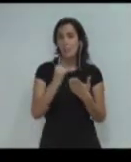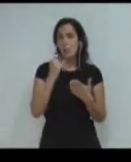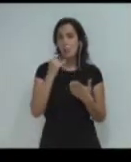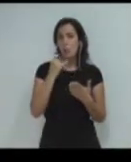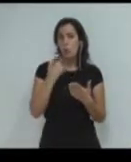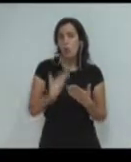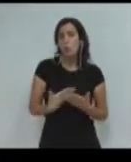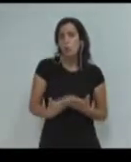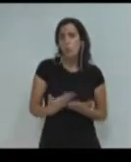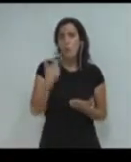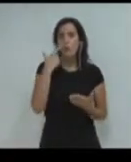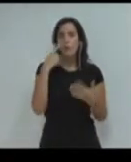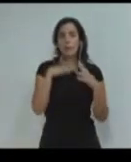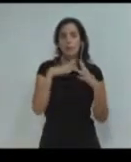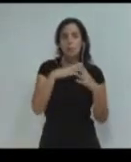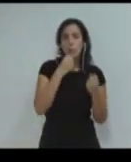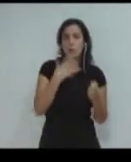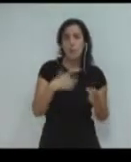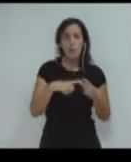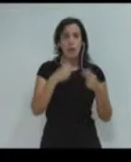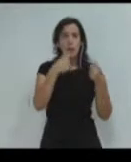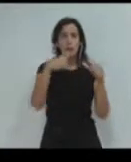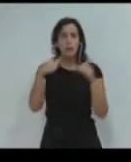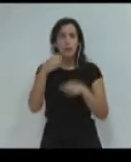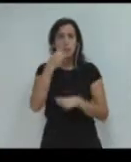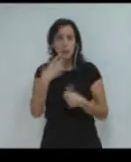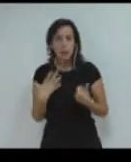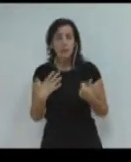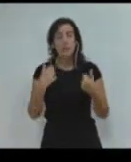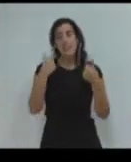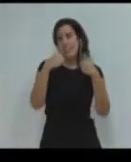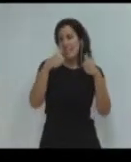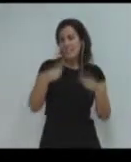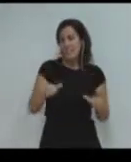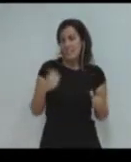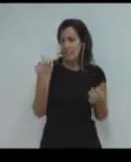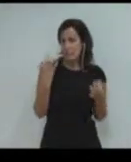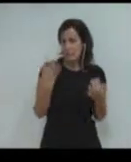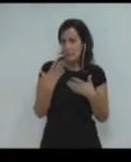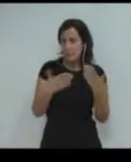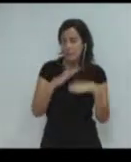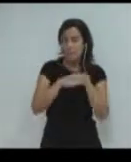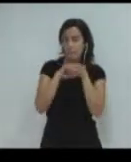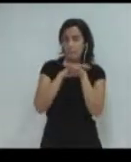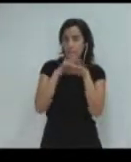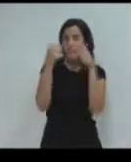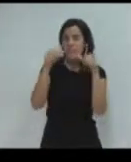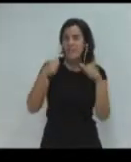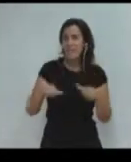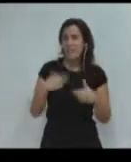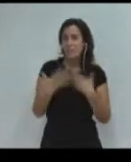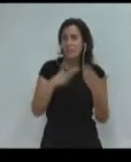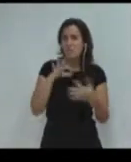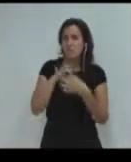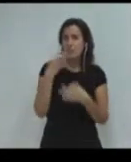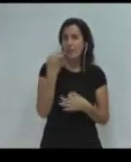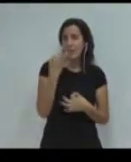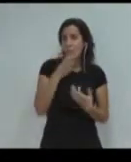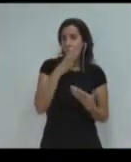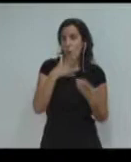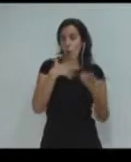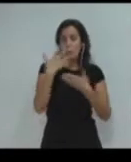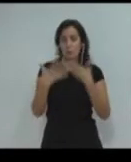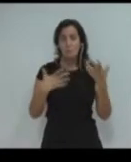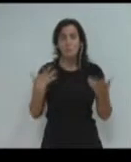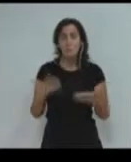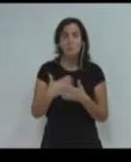está la estructura, cómo están las etiquetas, las etiquetas ¿qué son sí, las etiquetas? Perdona, porque Las es todo muy, etiquetas- si Es es como un la,